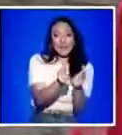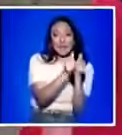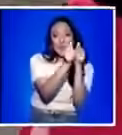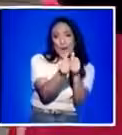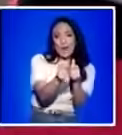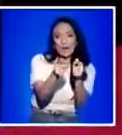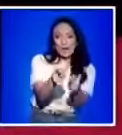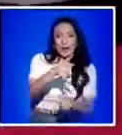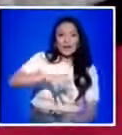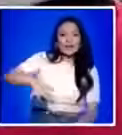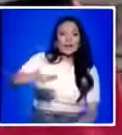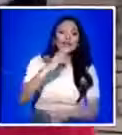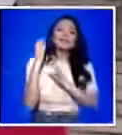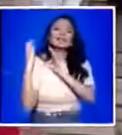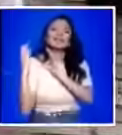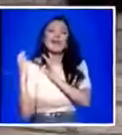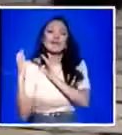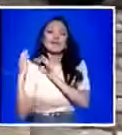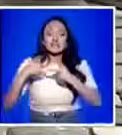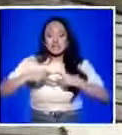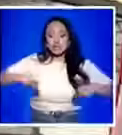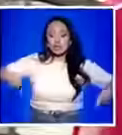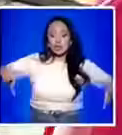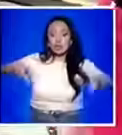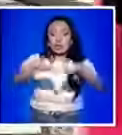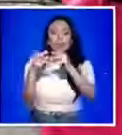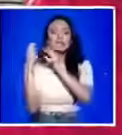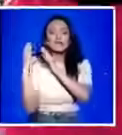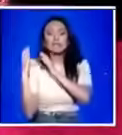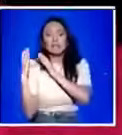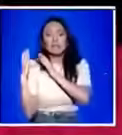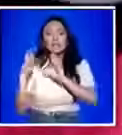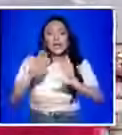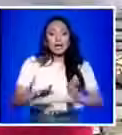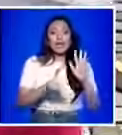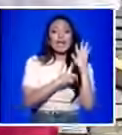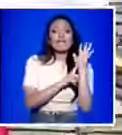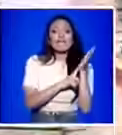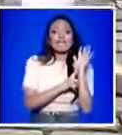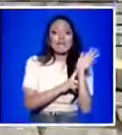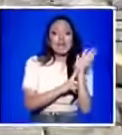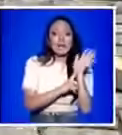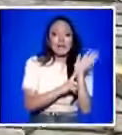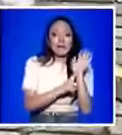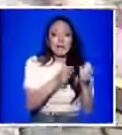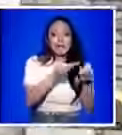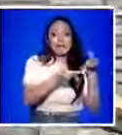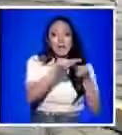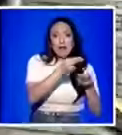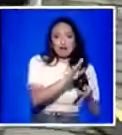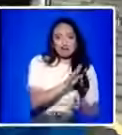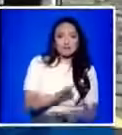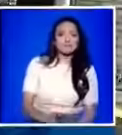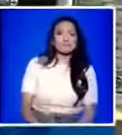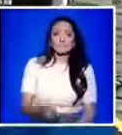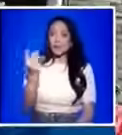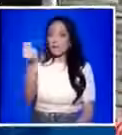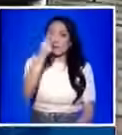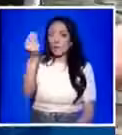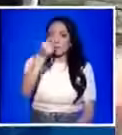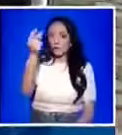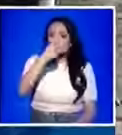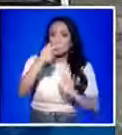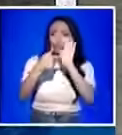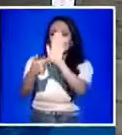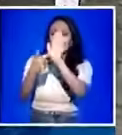Plaza de San Francisco, porque inicia ya una feria, una mega feria de emprendimientos, y vamos a recorrer rapidito porque necesitamos